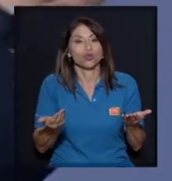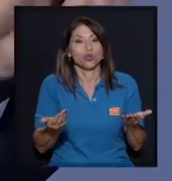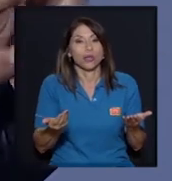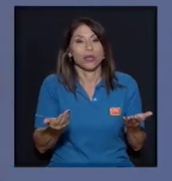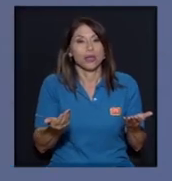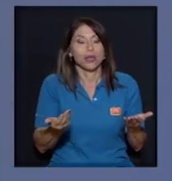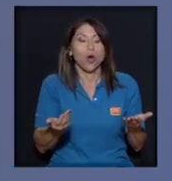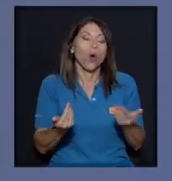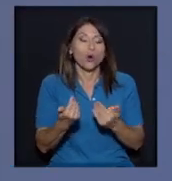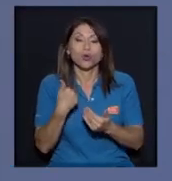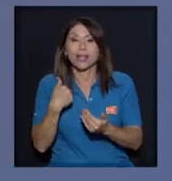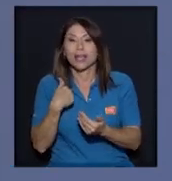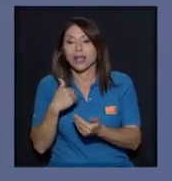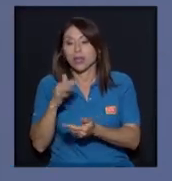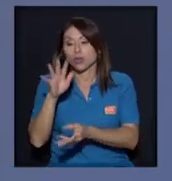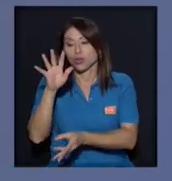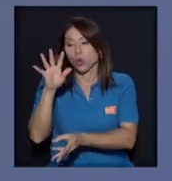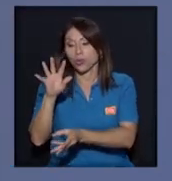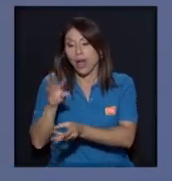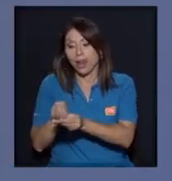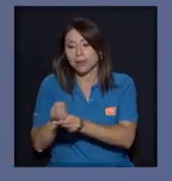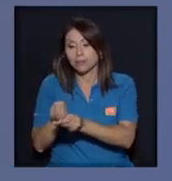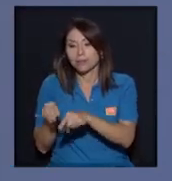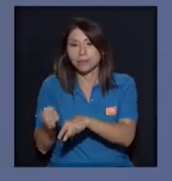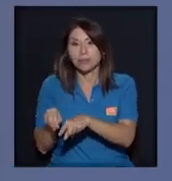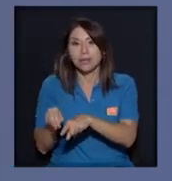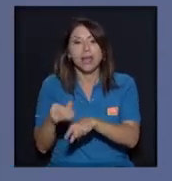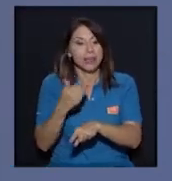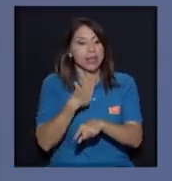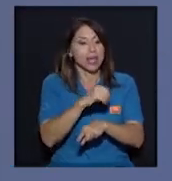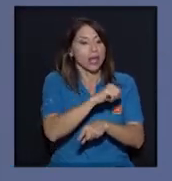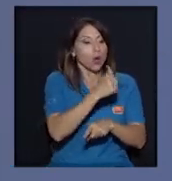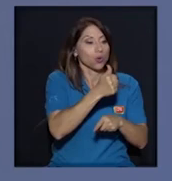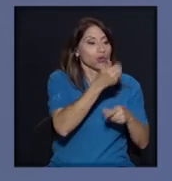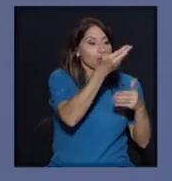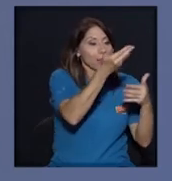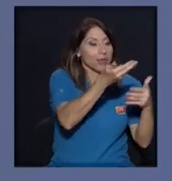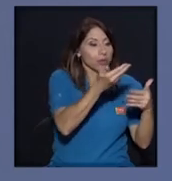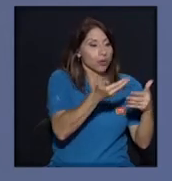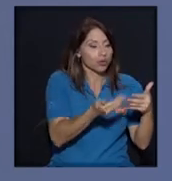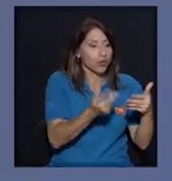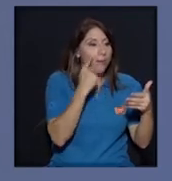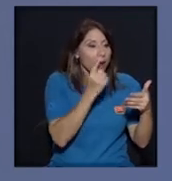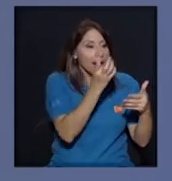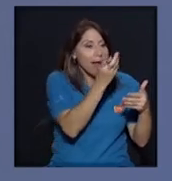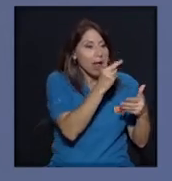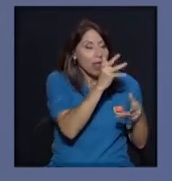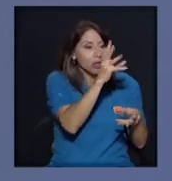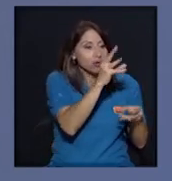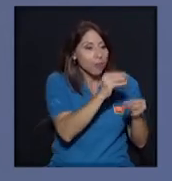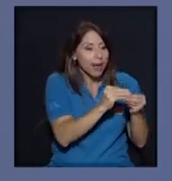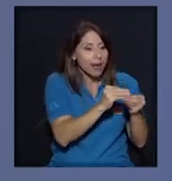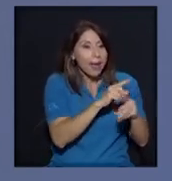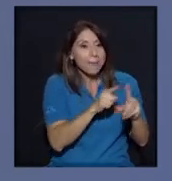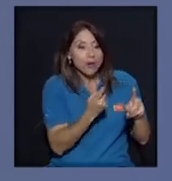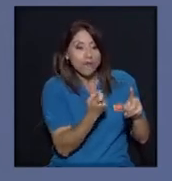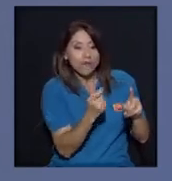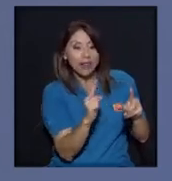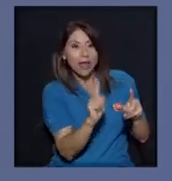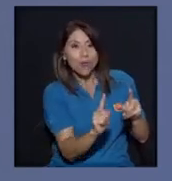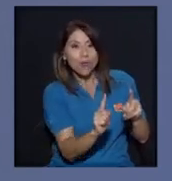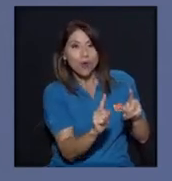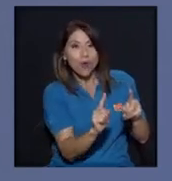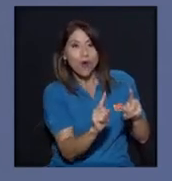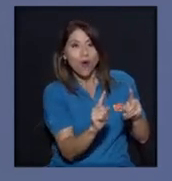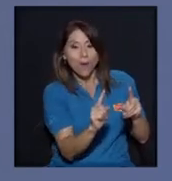tiene el total y tiene todos los demás elementos, pero le falta uno, pues ya se sabe cuánto es ese, porque es la